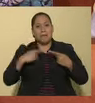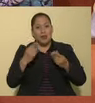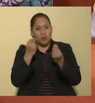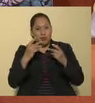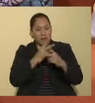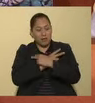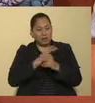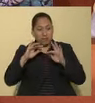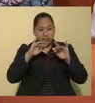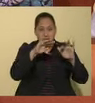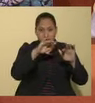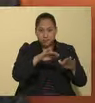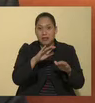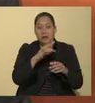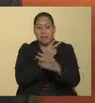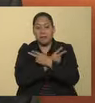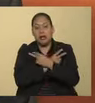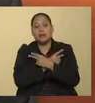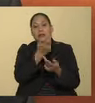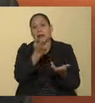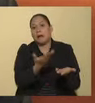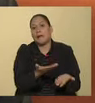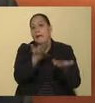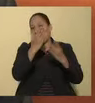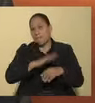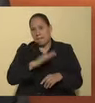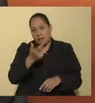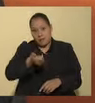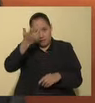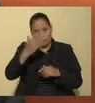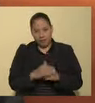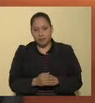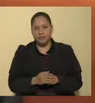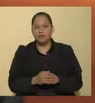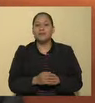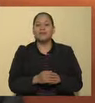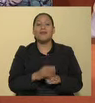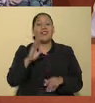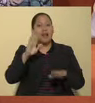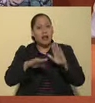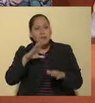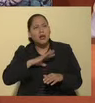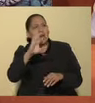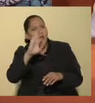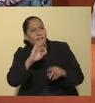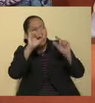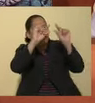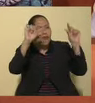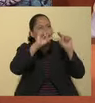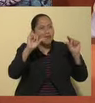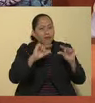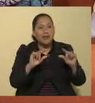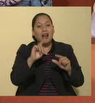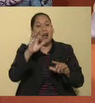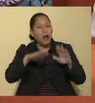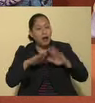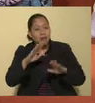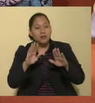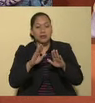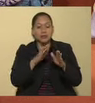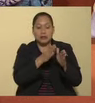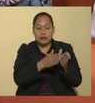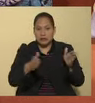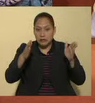muy cerca de los periodos vacacionales, los precios tienden a subir. De repente hay ofertas en algunas veces del